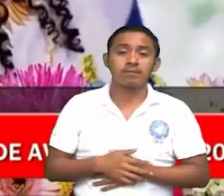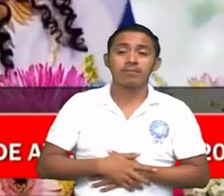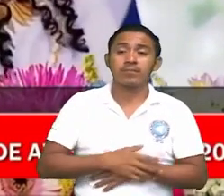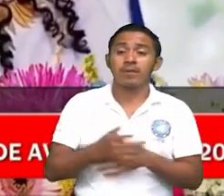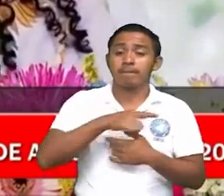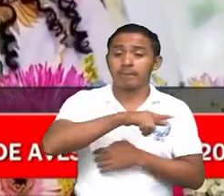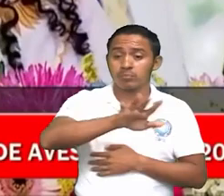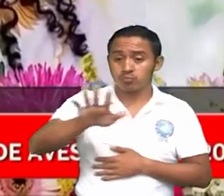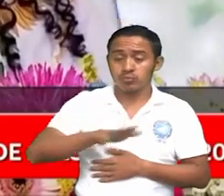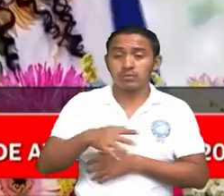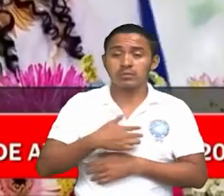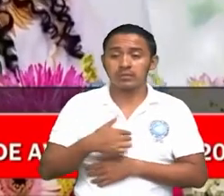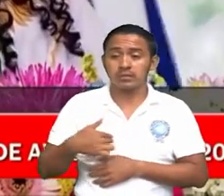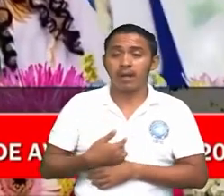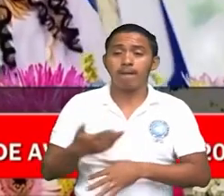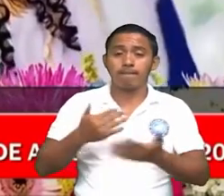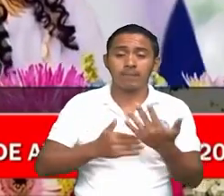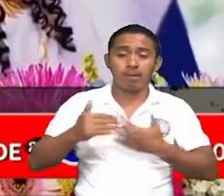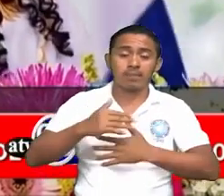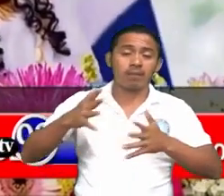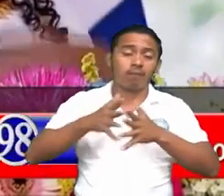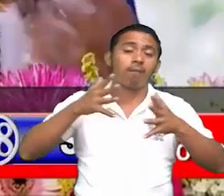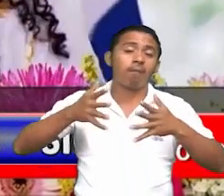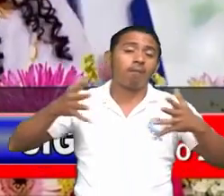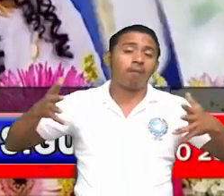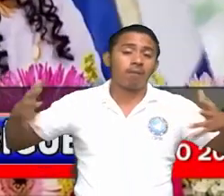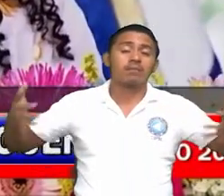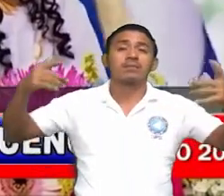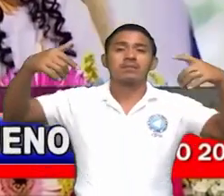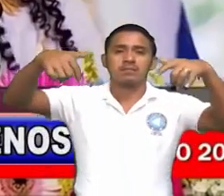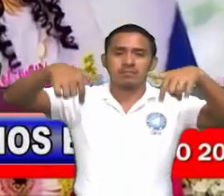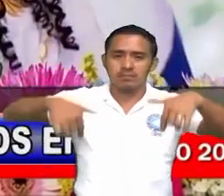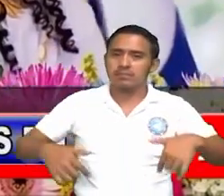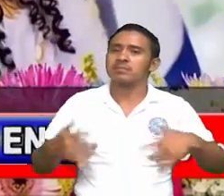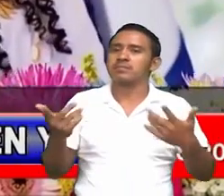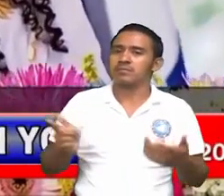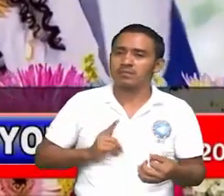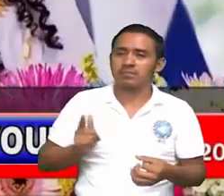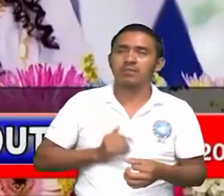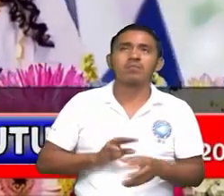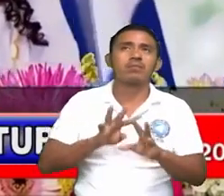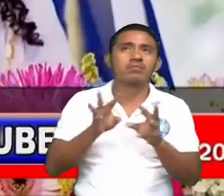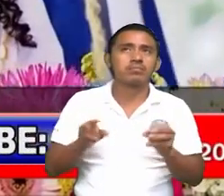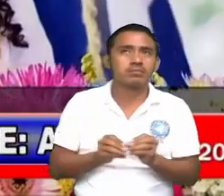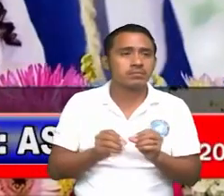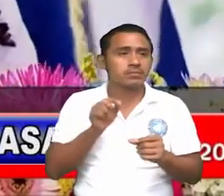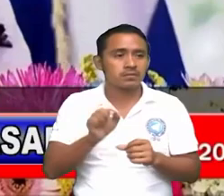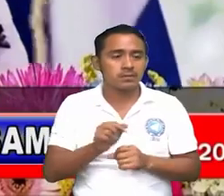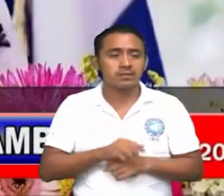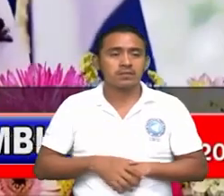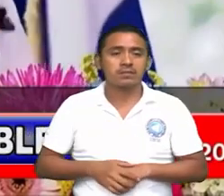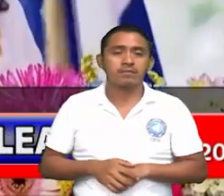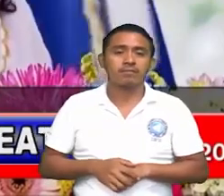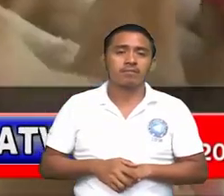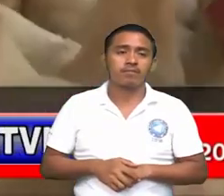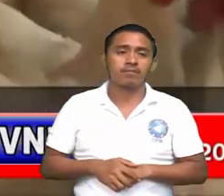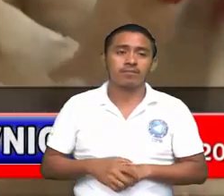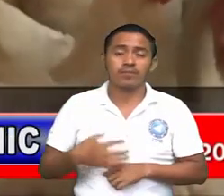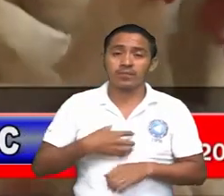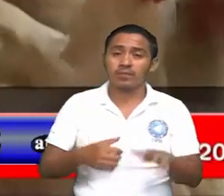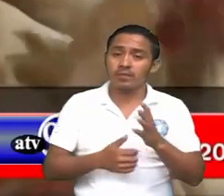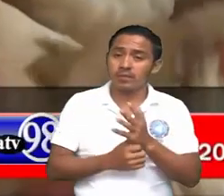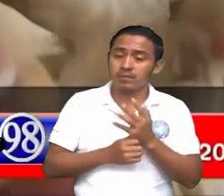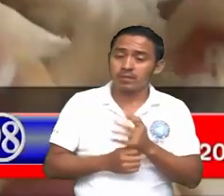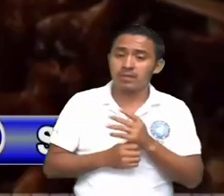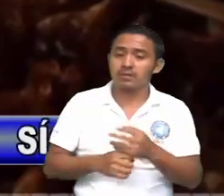de ustedes reproduciéndolas, es que tenemos registrada esa producción de carne